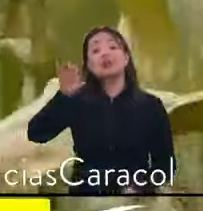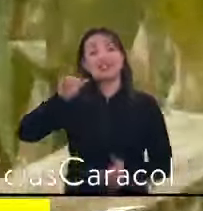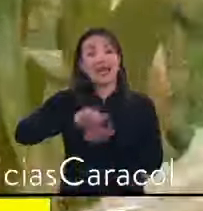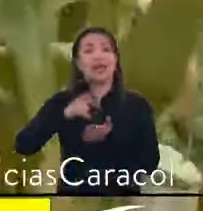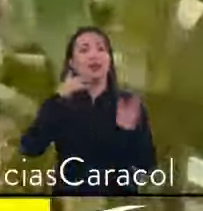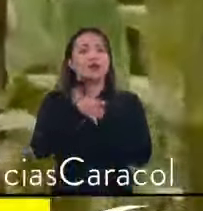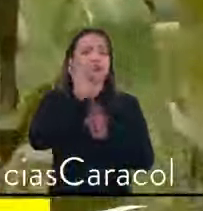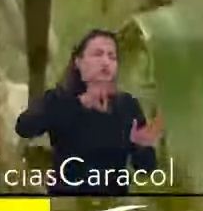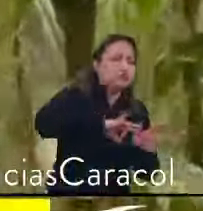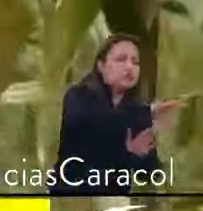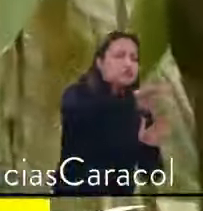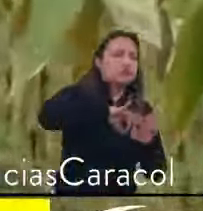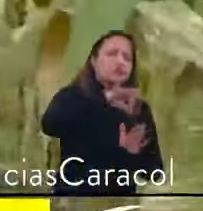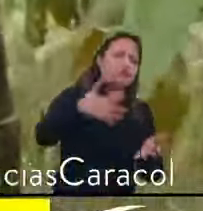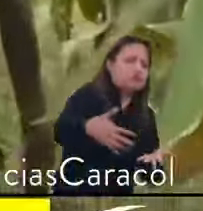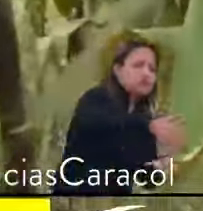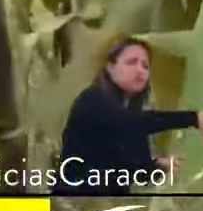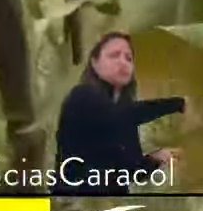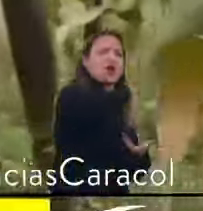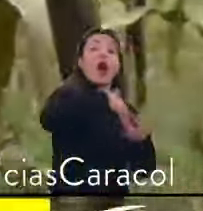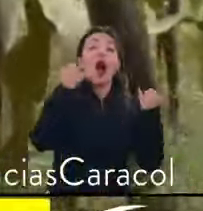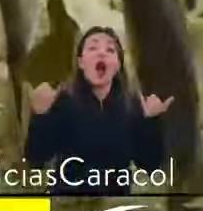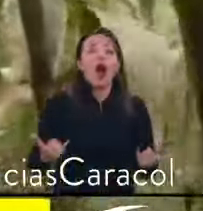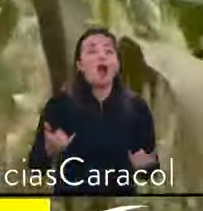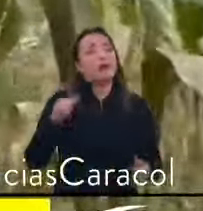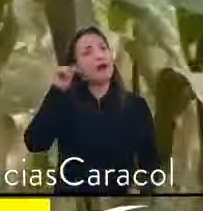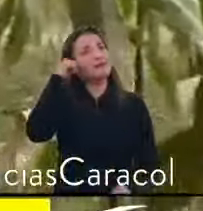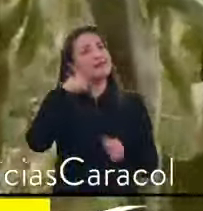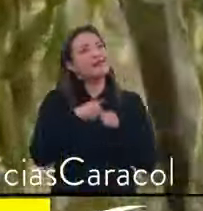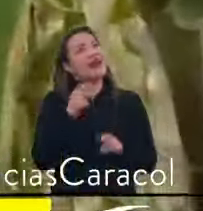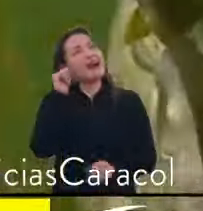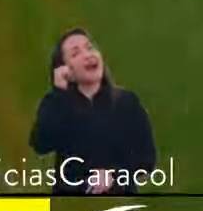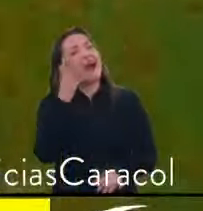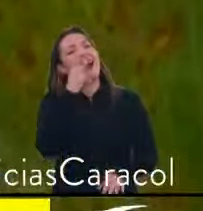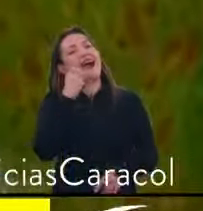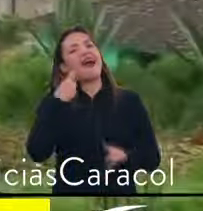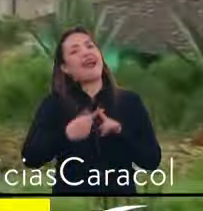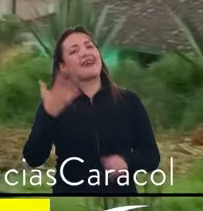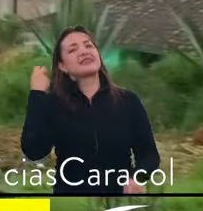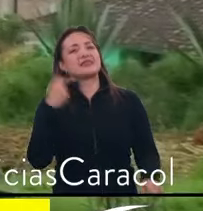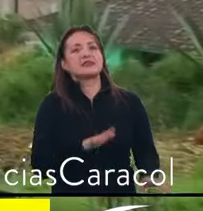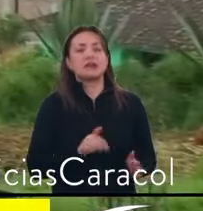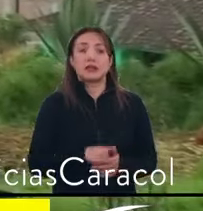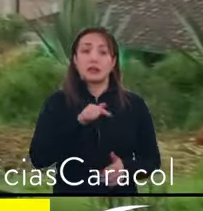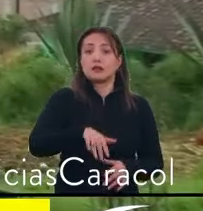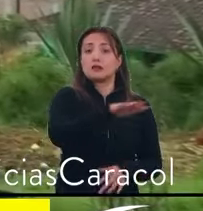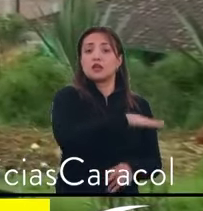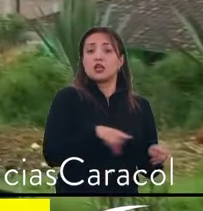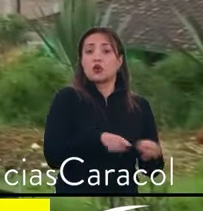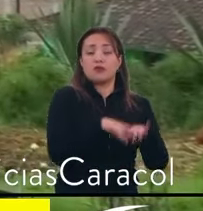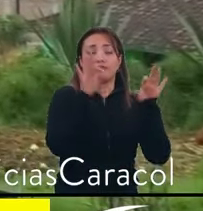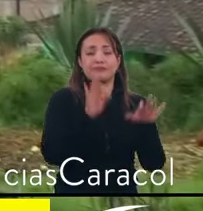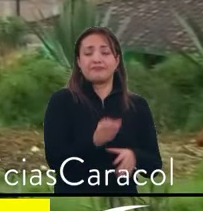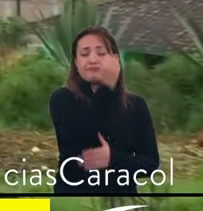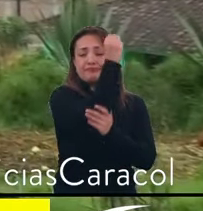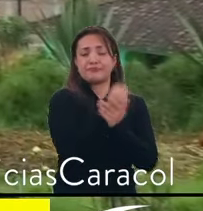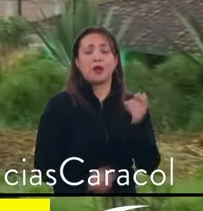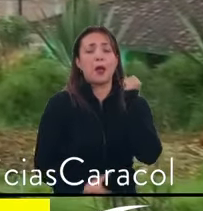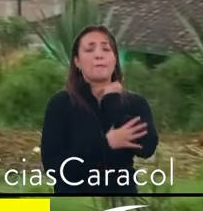los productos de Guaitarilla. Hoy solo vive un dulce recuerdo. Guaitarilla quedó sumido en la pobreza y sin